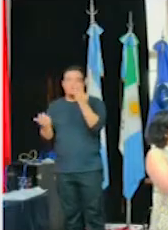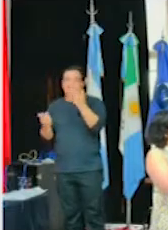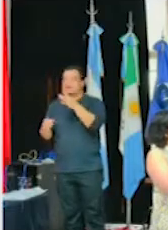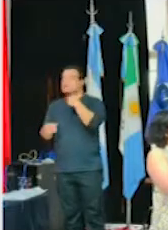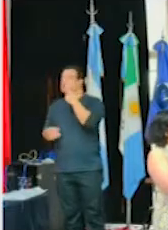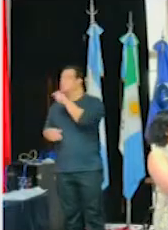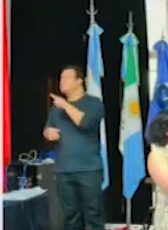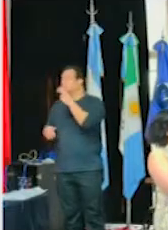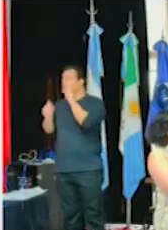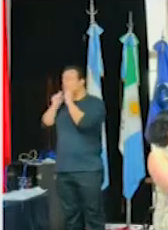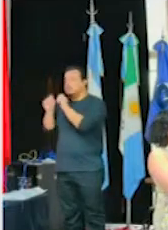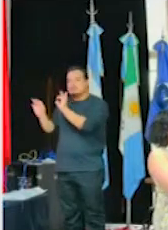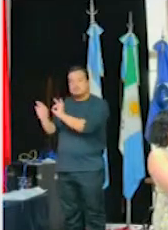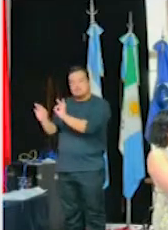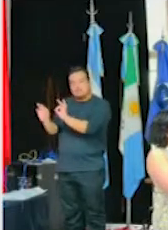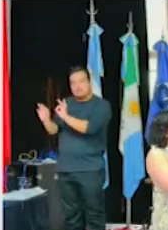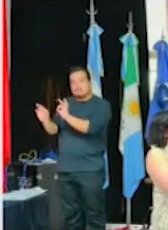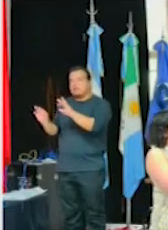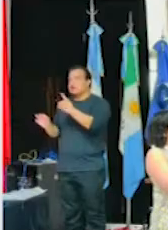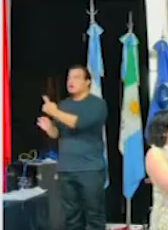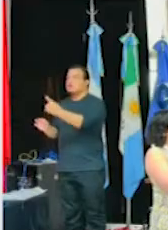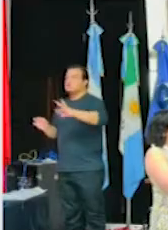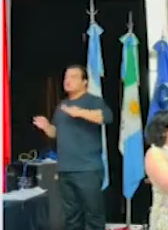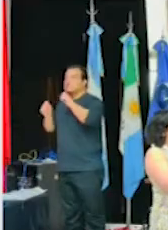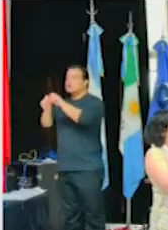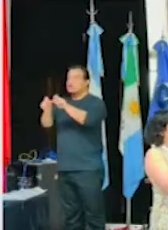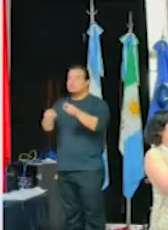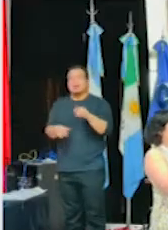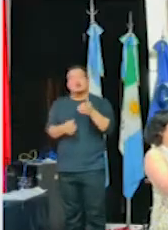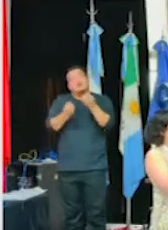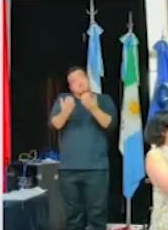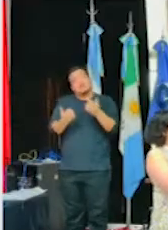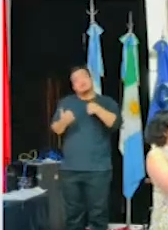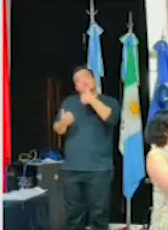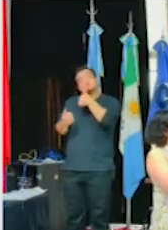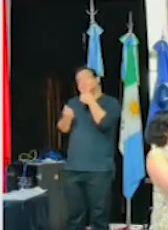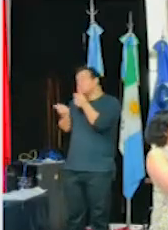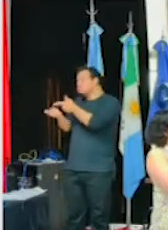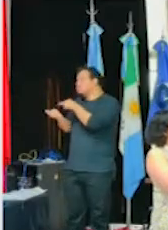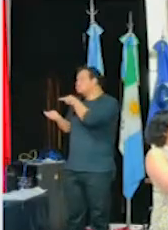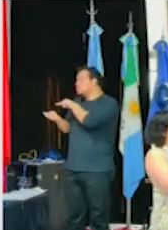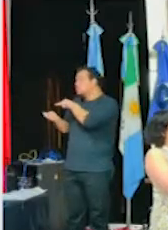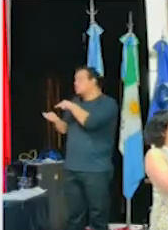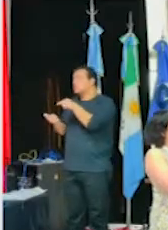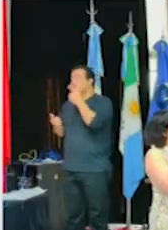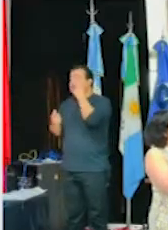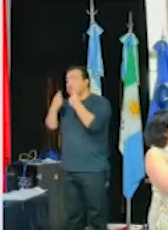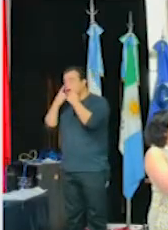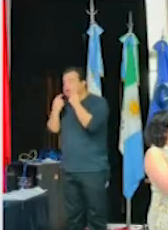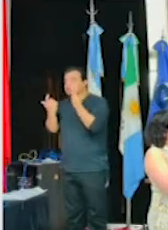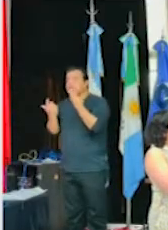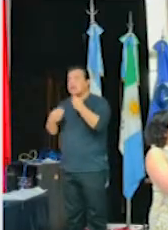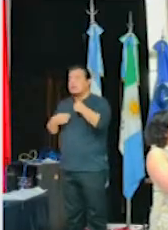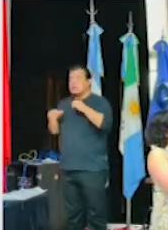apenas vienen, ya sabes, tienen su vida. Ah, muy bien, le voy a recetar descongestivo para las lágrimas y moco, un antidepresivo,